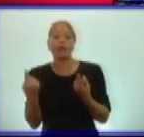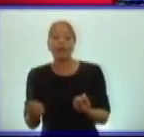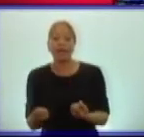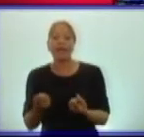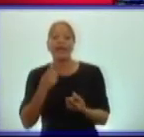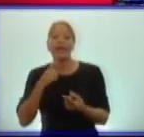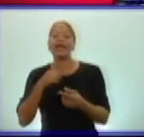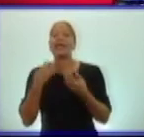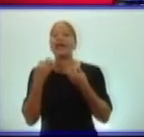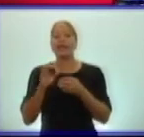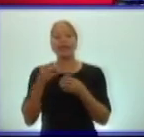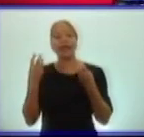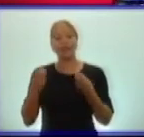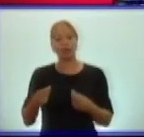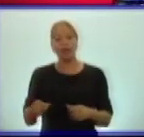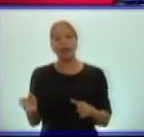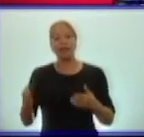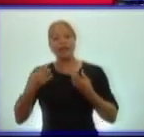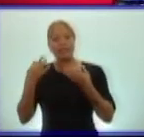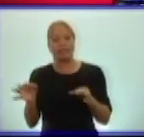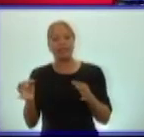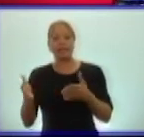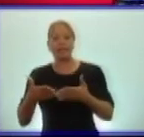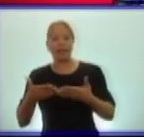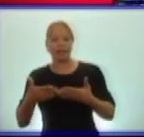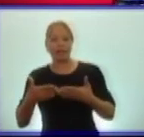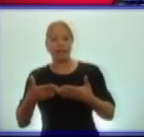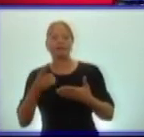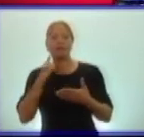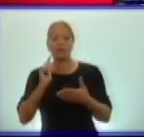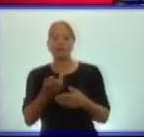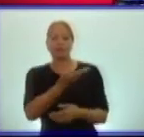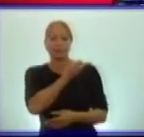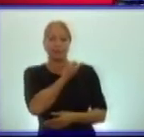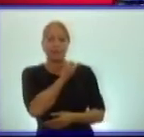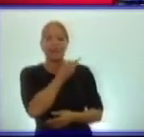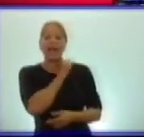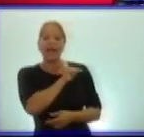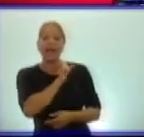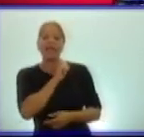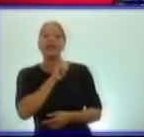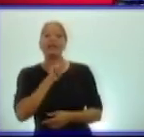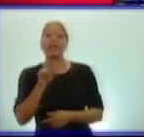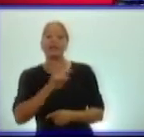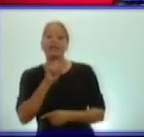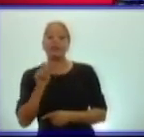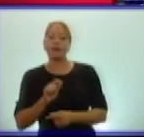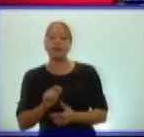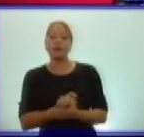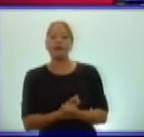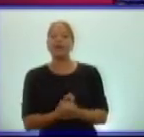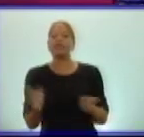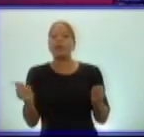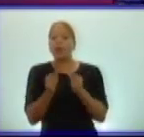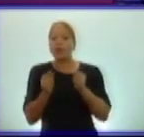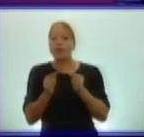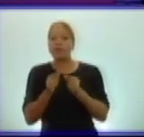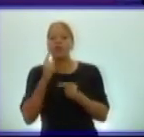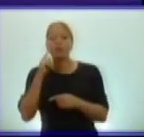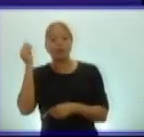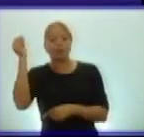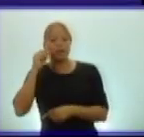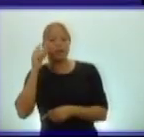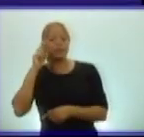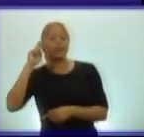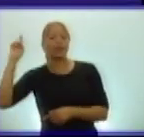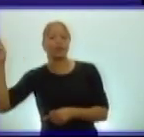era natural y cerrada? Entonces les sugiero ver la próxima diapositiva, donde le hacemos un pequeño resumen y que usted puede